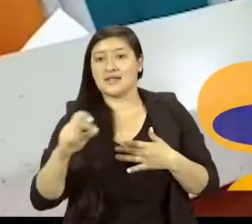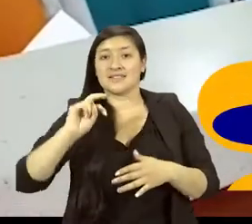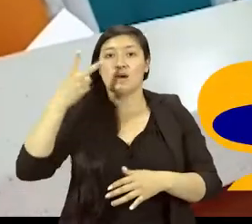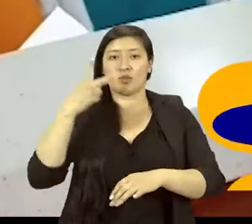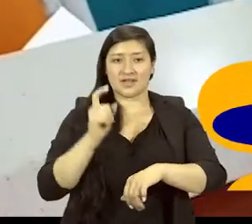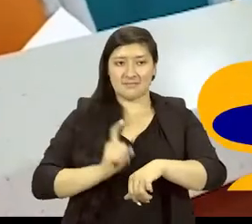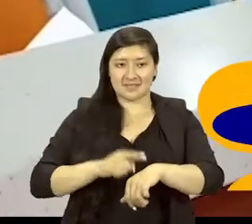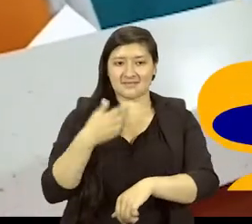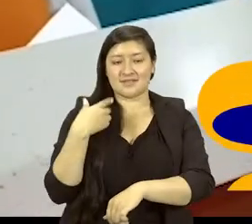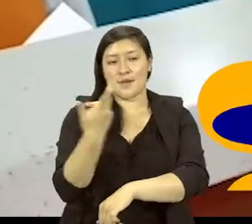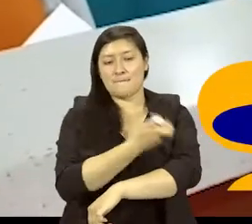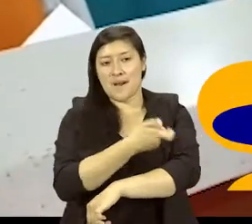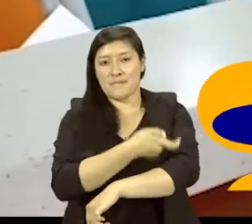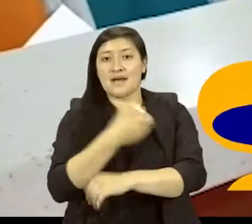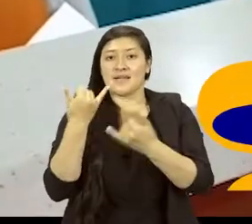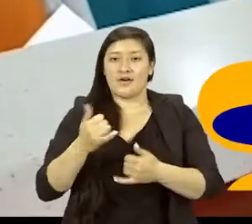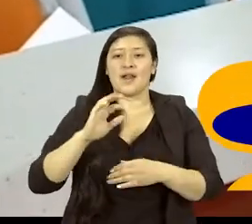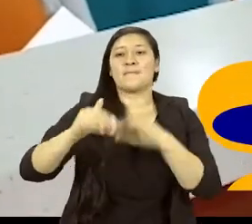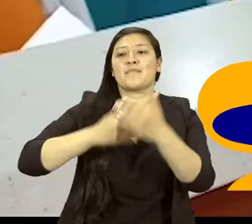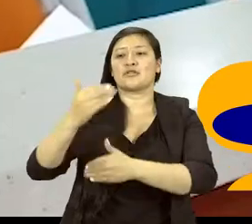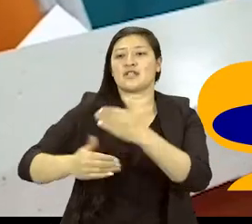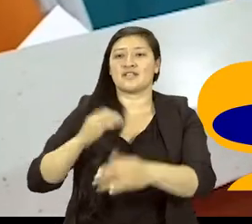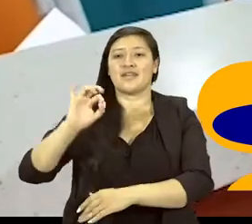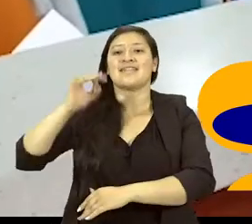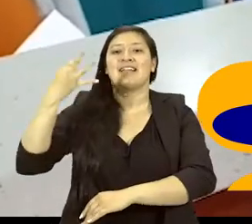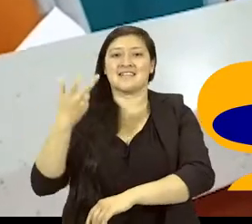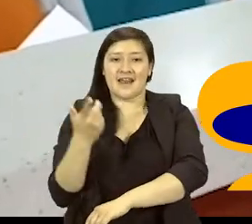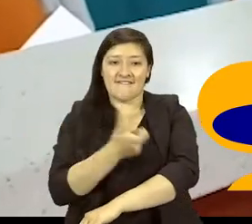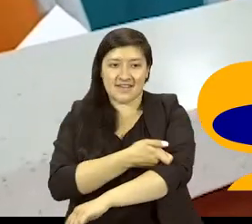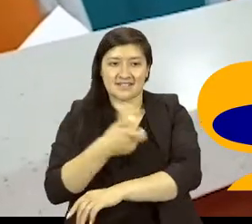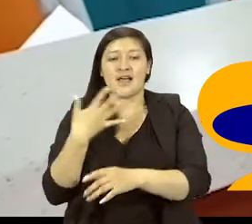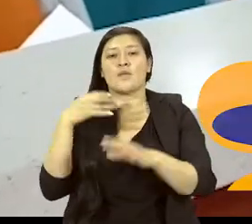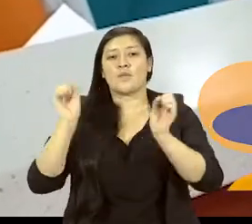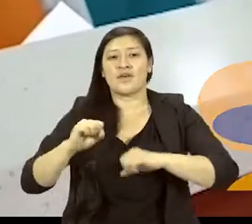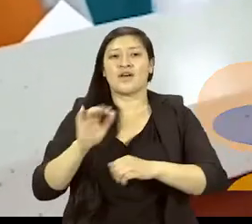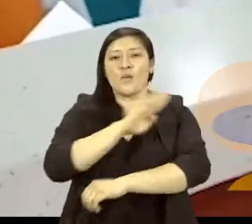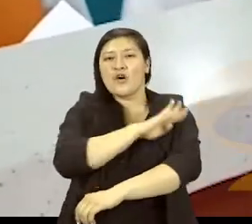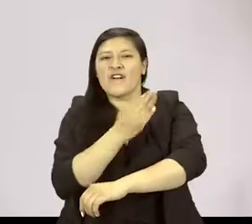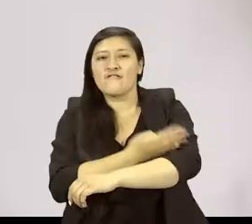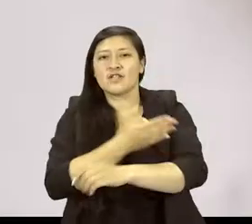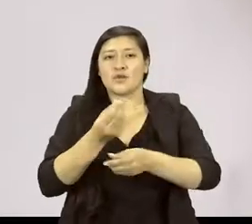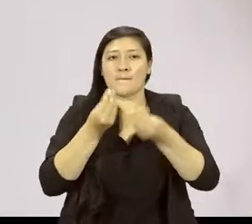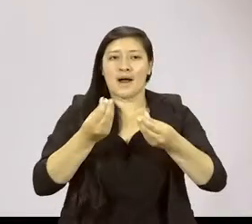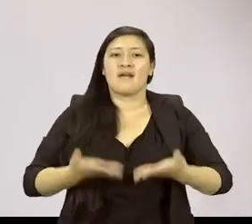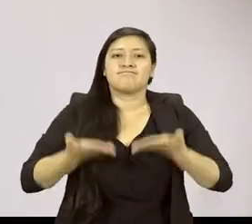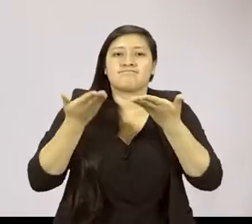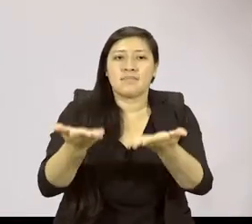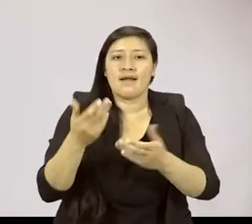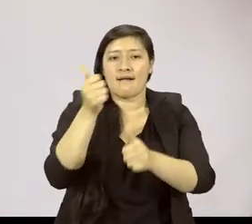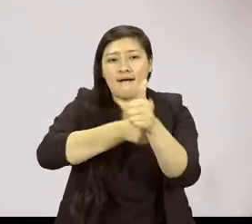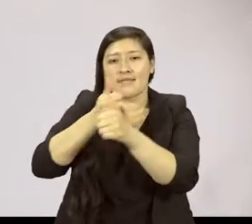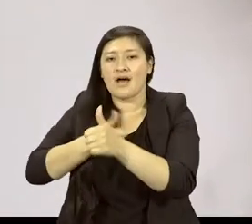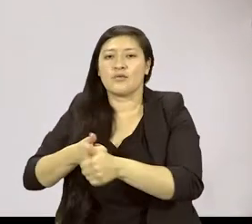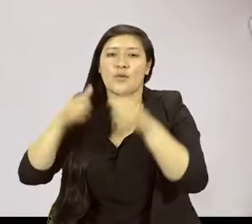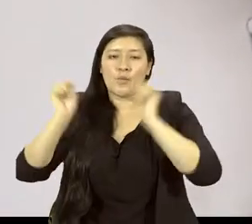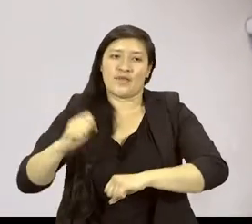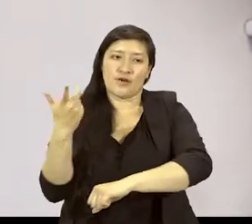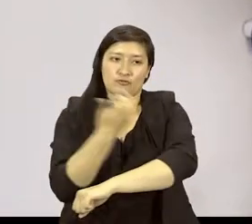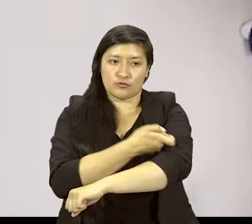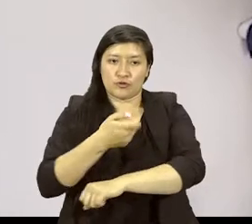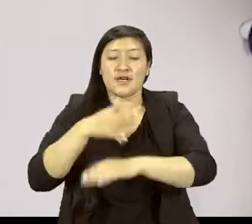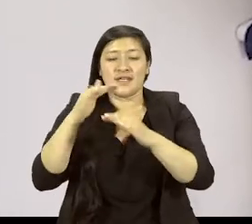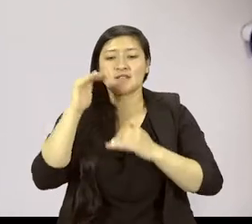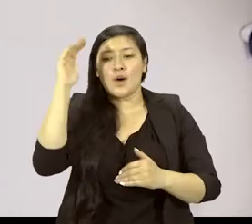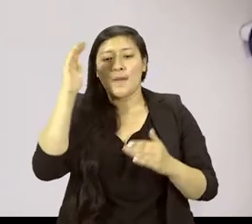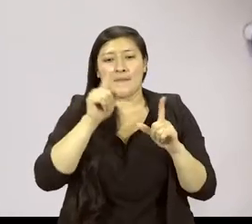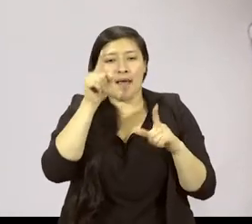la segunda dosis y en este momento empezamos el proceso de tercera dosis como refuerzo. La vacunación ha sido un método importante